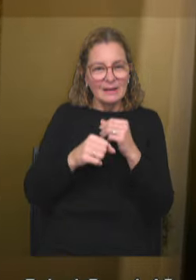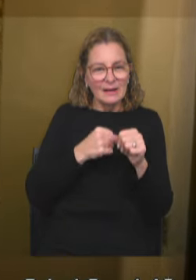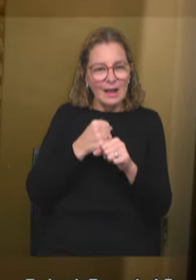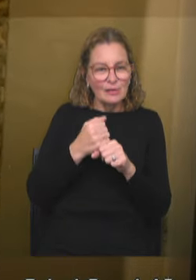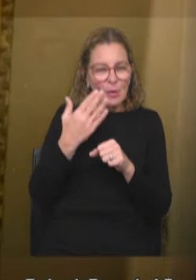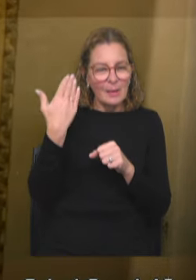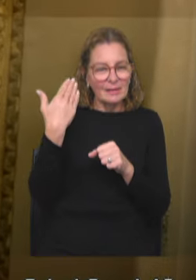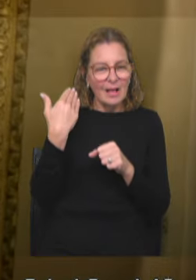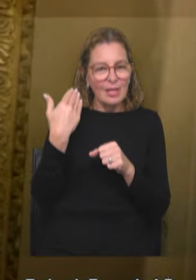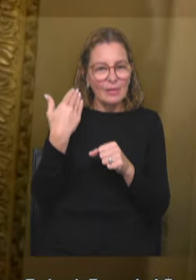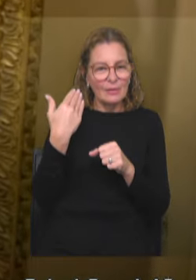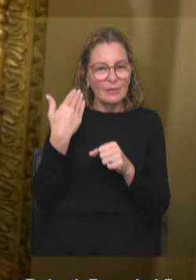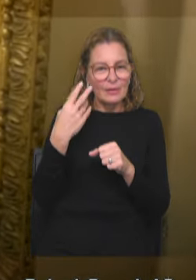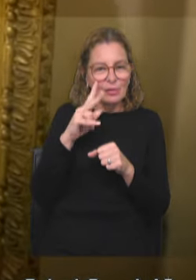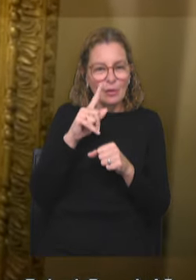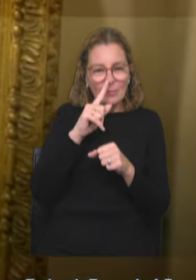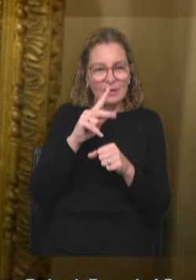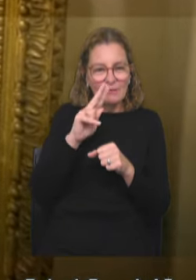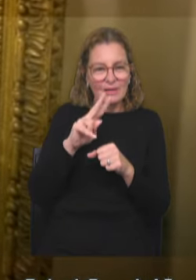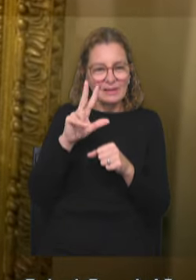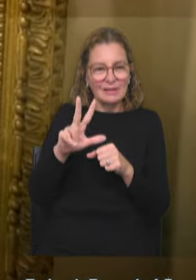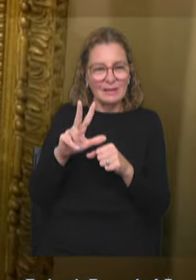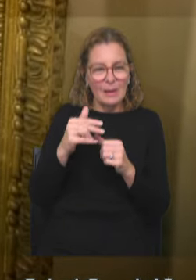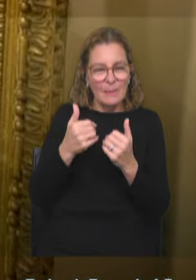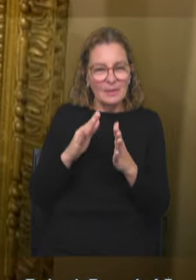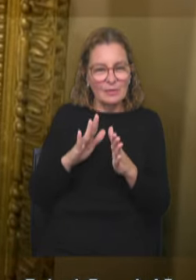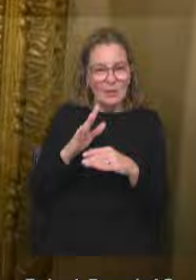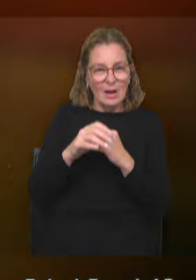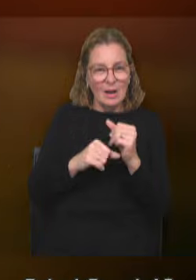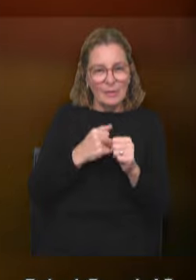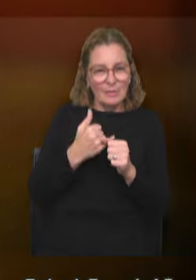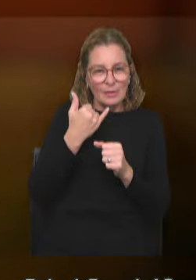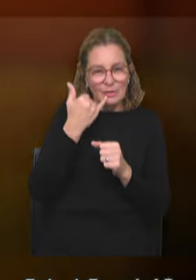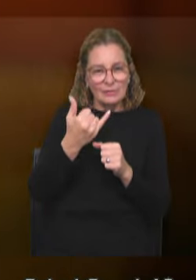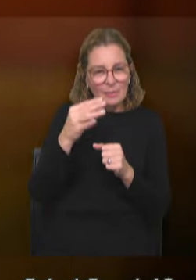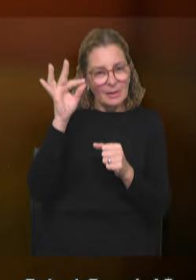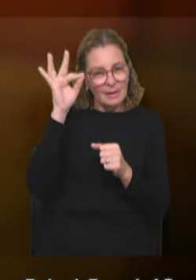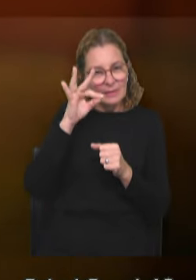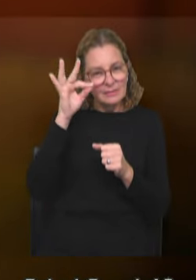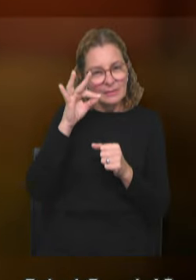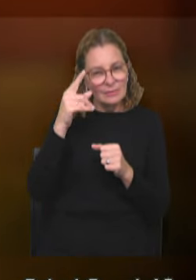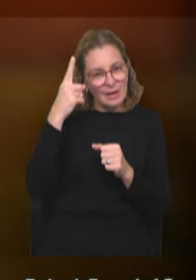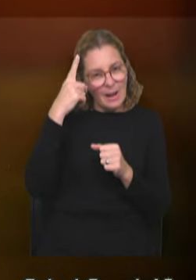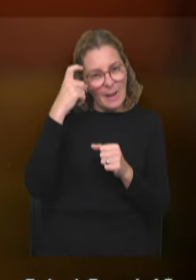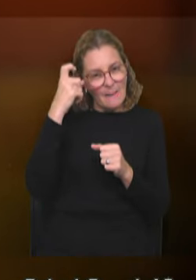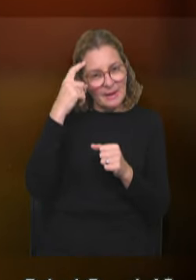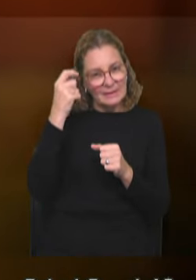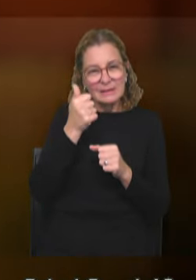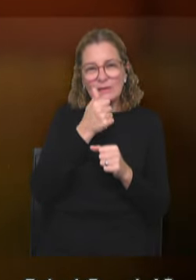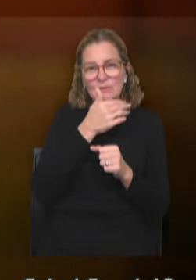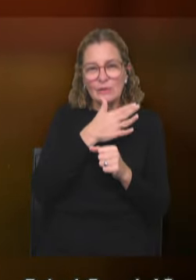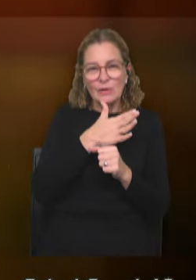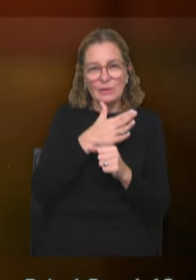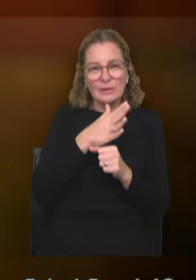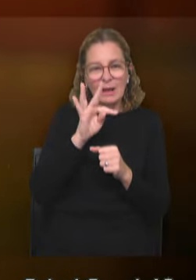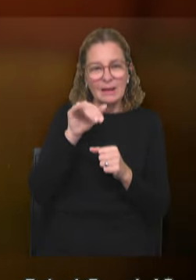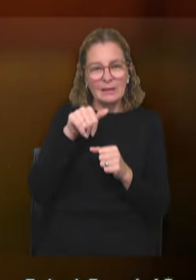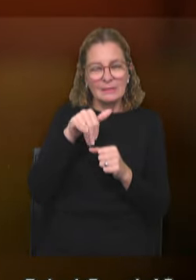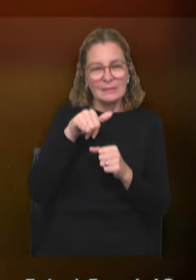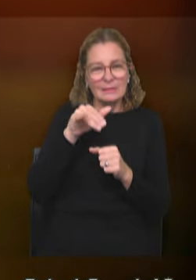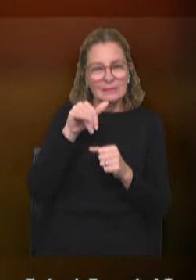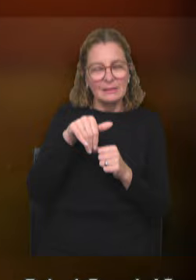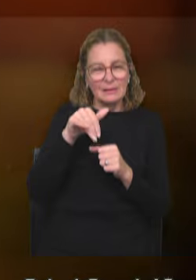pasado, en el 2023, a principios de año, nos llaman de Inglaterra. Hay un experto, historiador del arte, Tim Williams, que trabaja por una